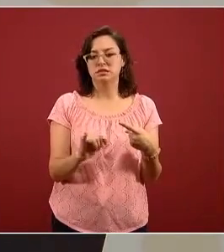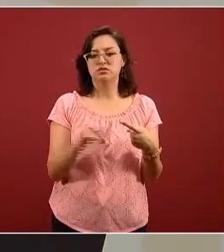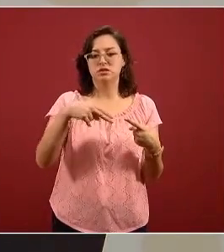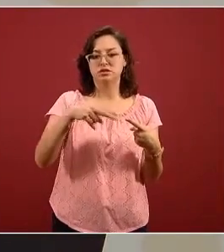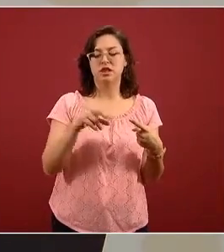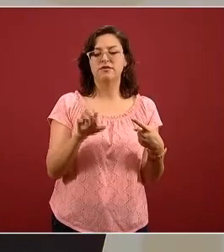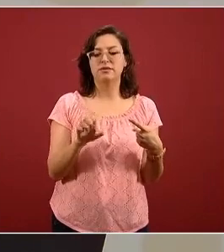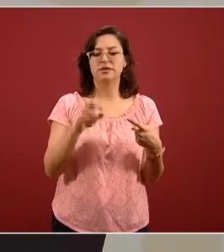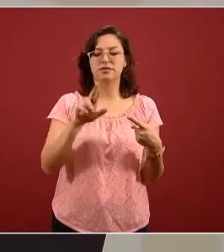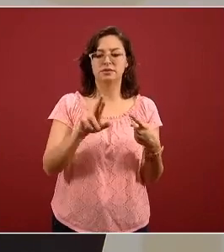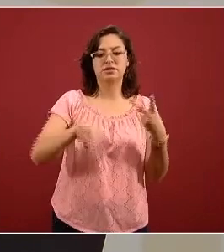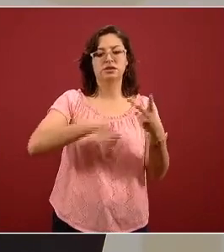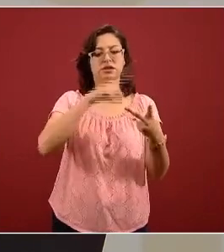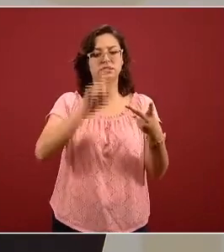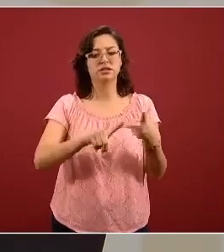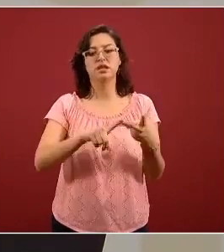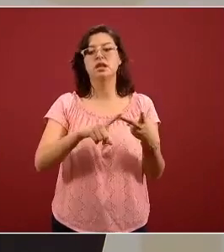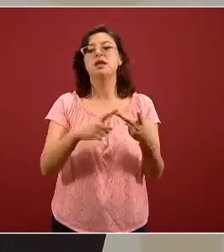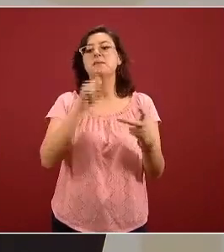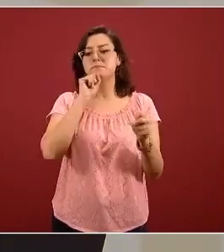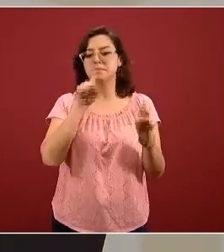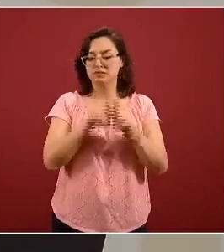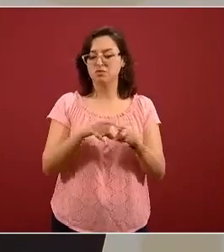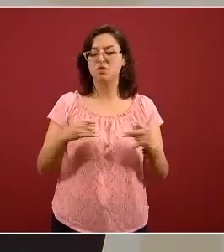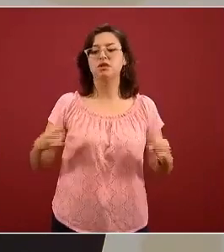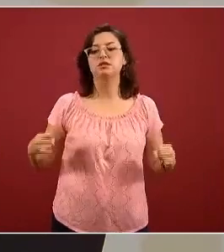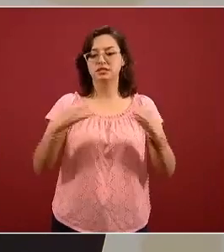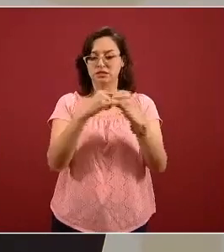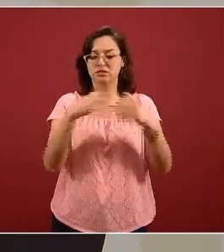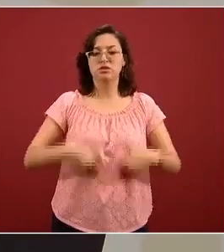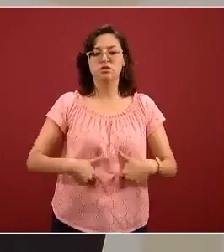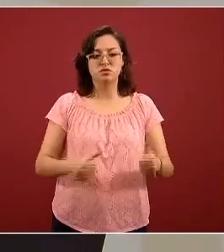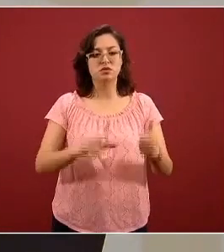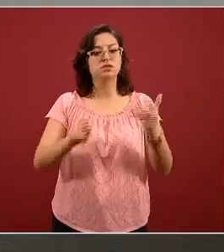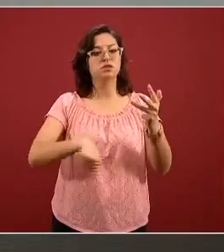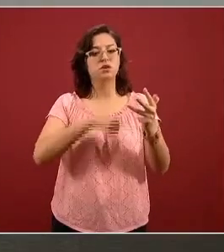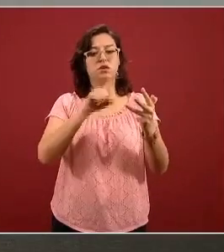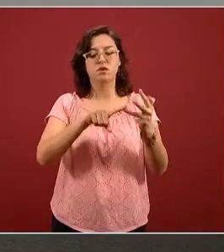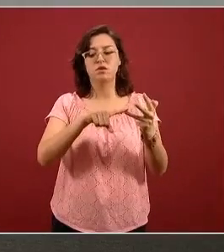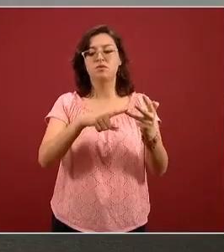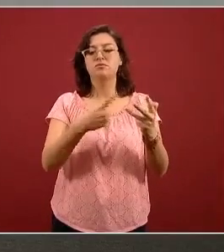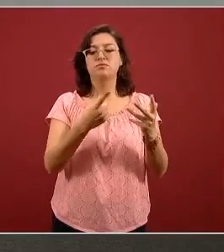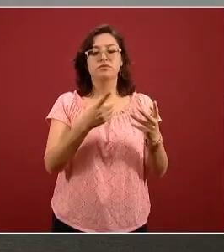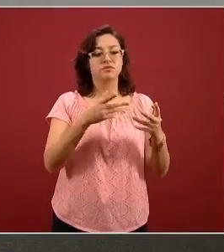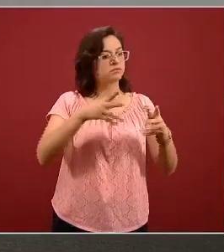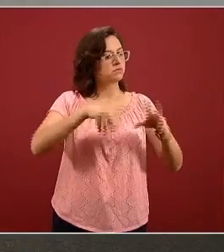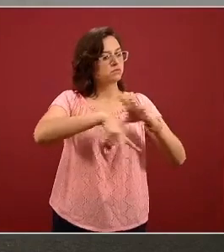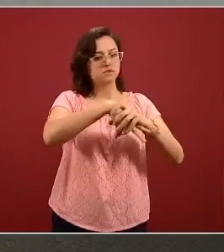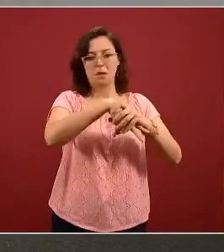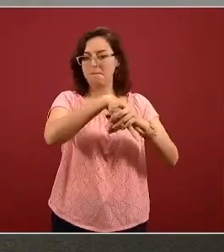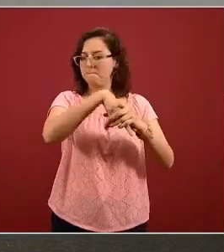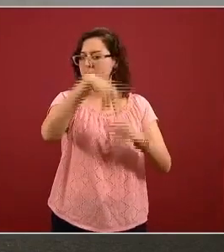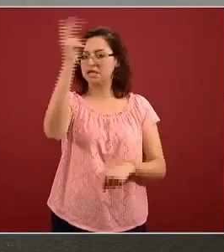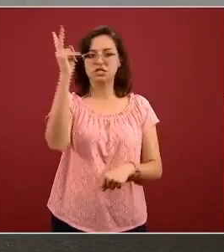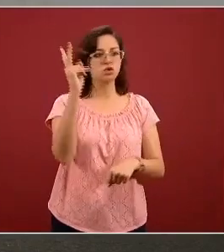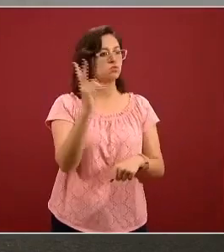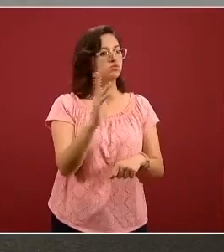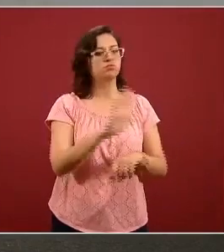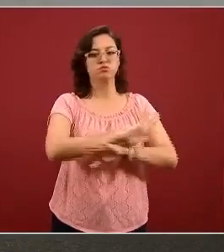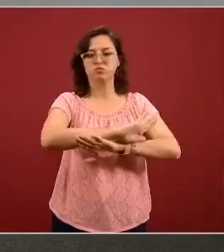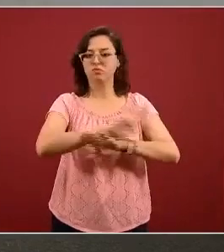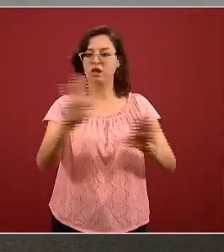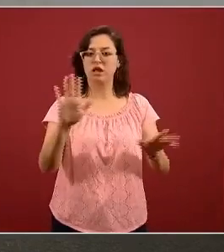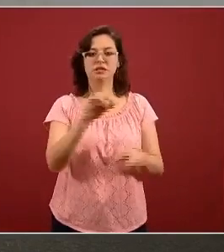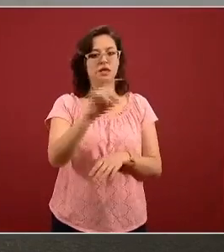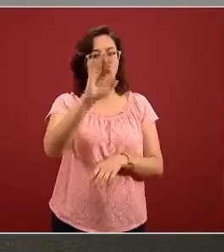nacional de ciencias médicas y nutrición salvador zubirán para que fueran dedicados a ty cobb y el